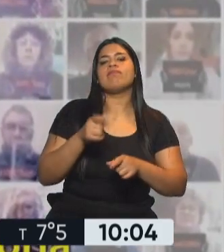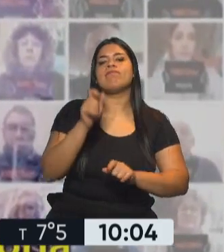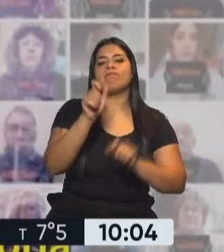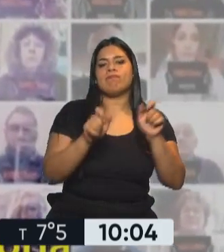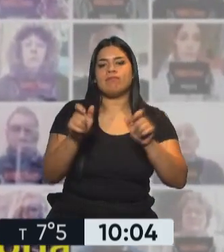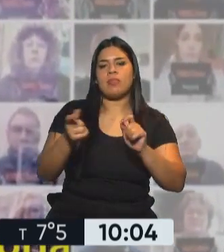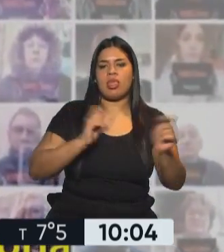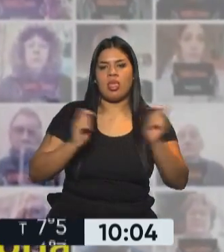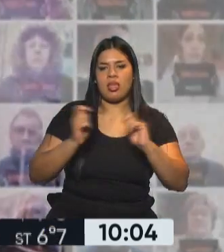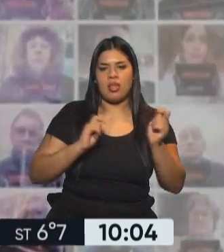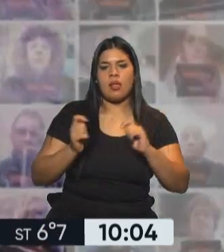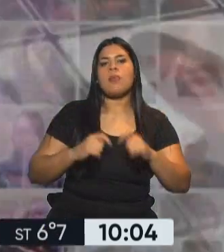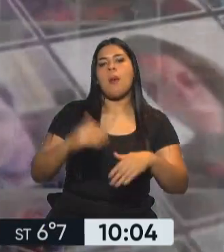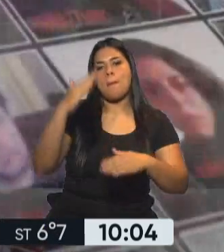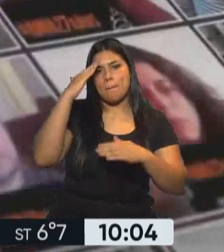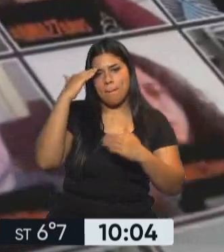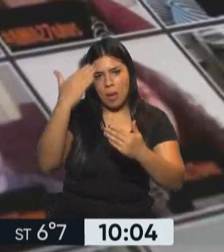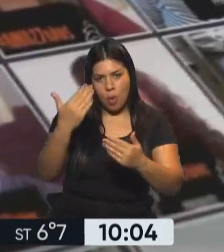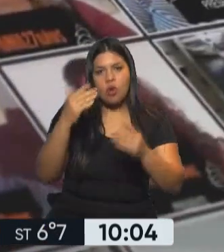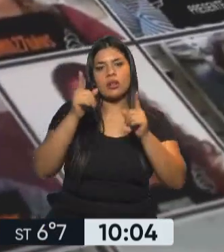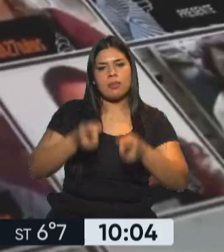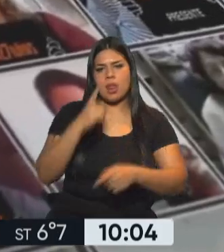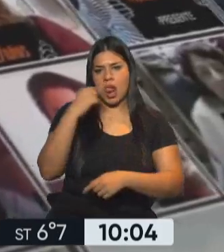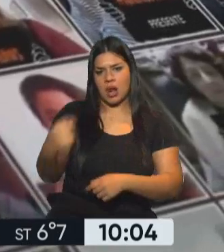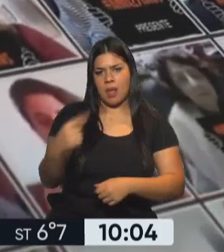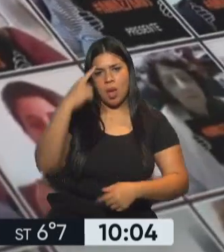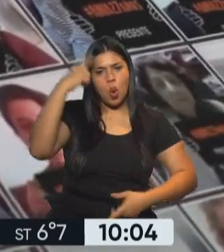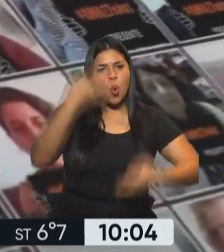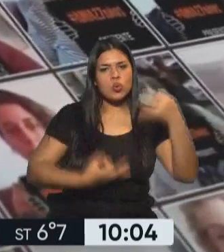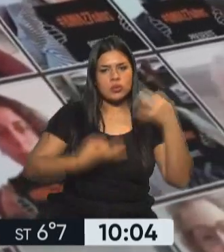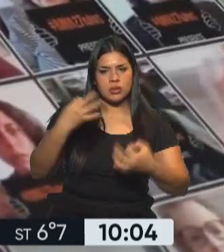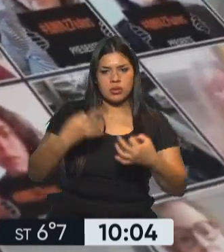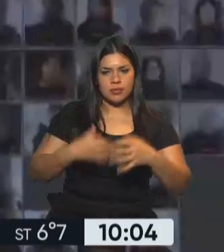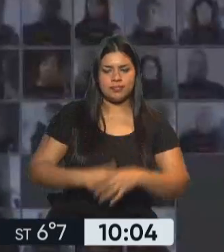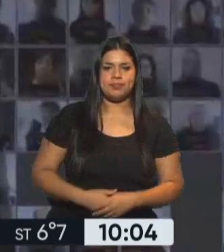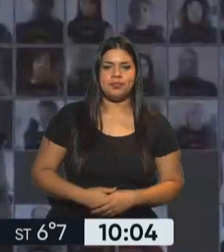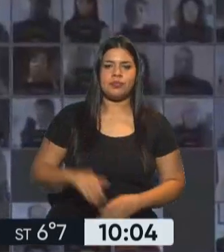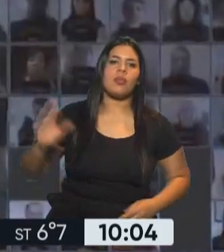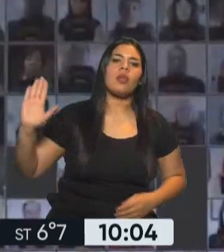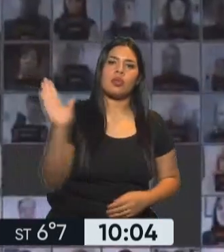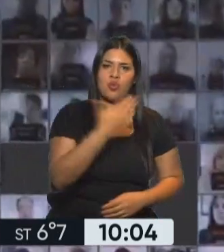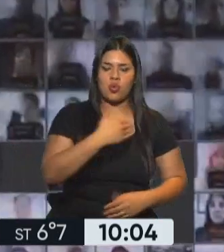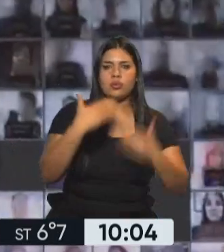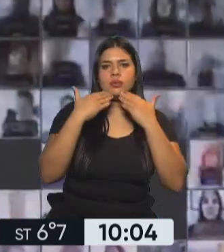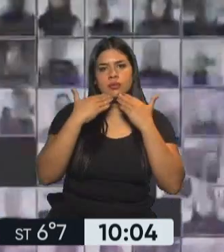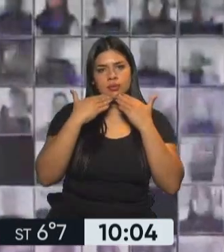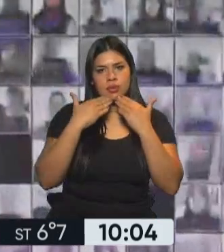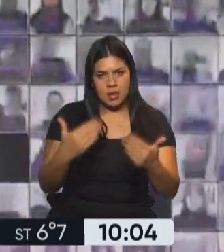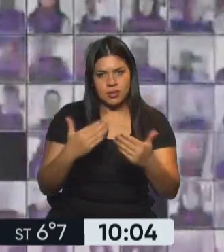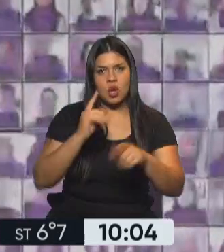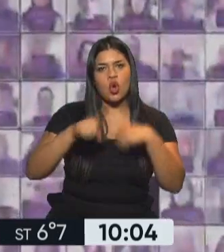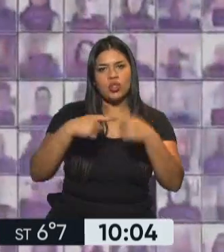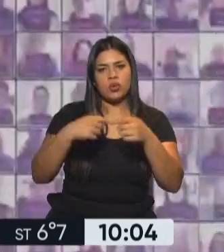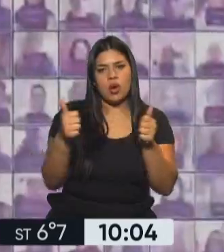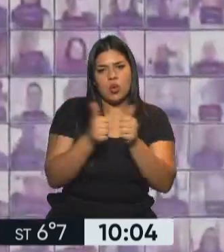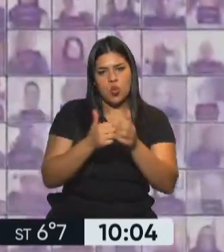fortalecer el ejercicio de la memoria y seguir reclamando justicia. A todos, muchas gracias por seguir